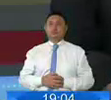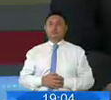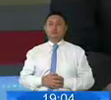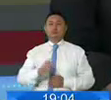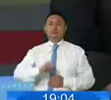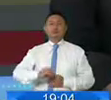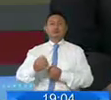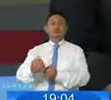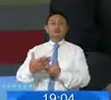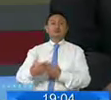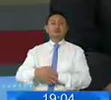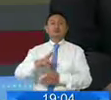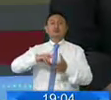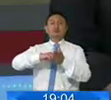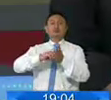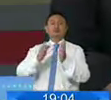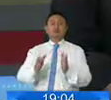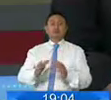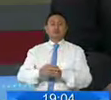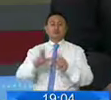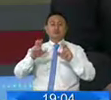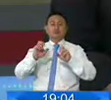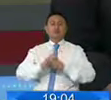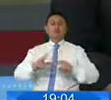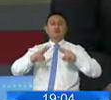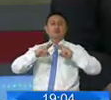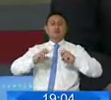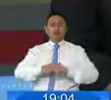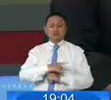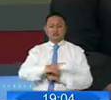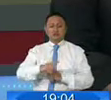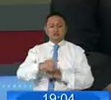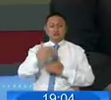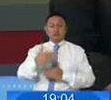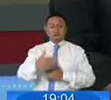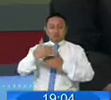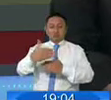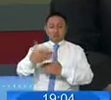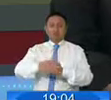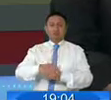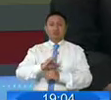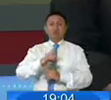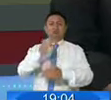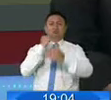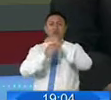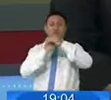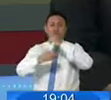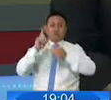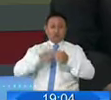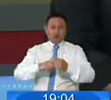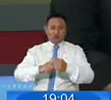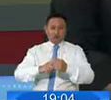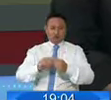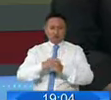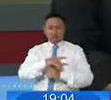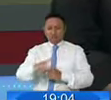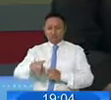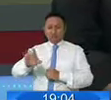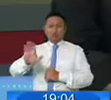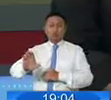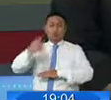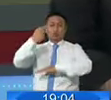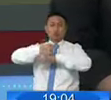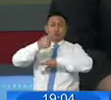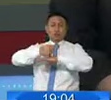En un informe emitido por la Contraloría sobre un estudio realizado a la fase 2 del Metro de Quito, habría determinado la destitución del gerente